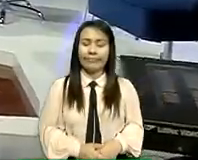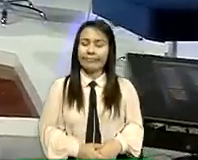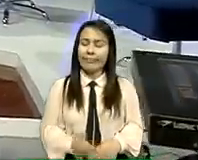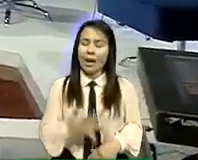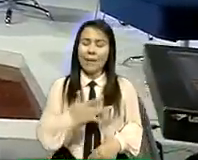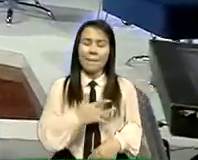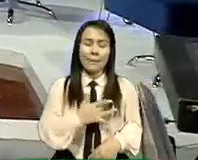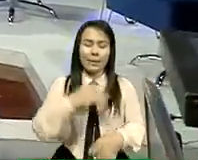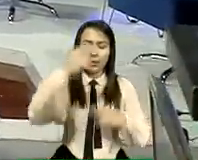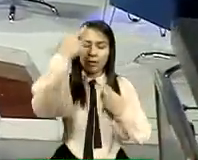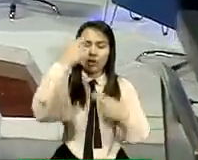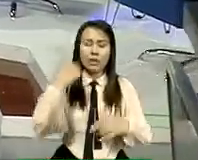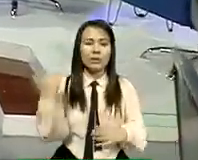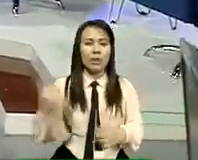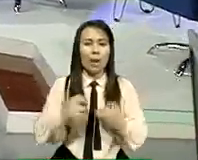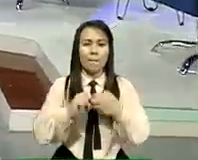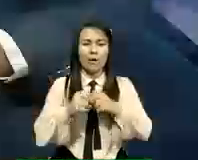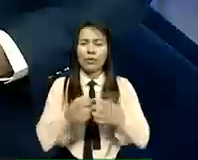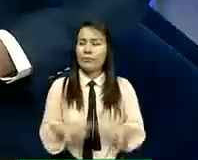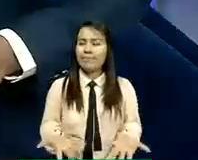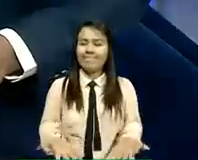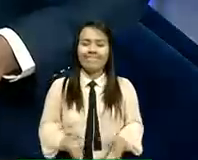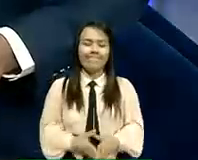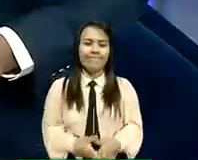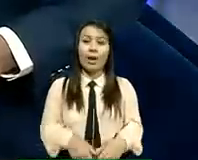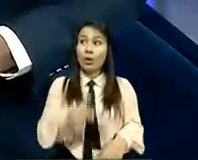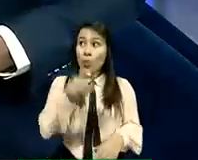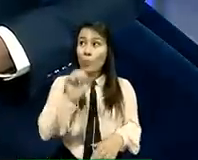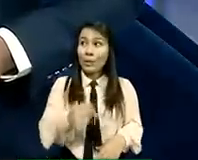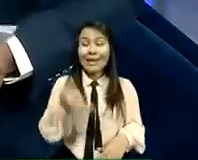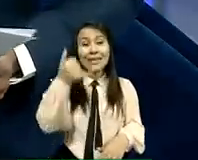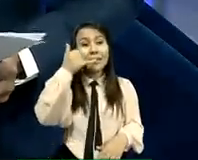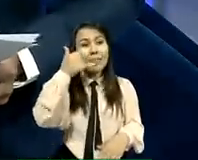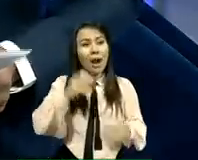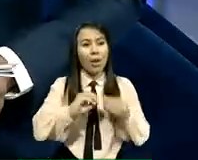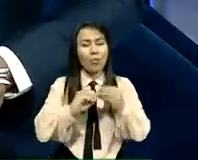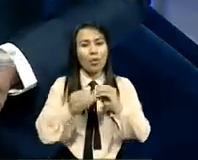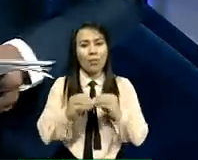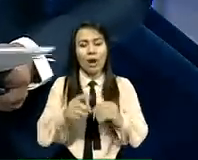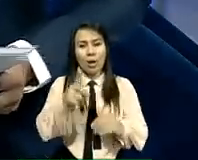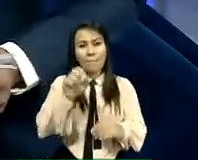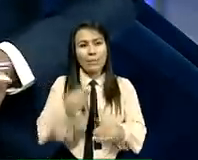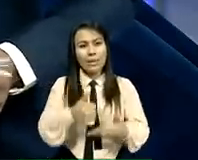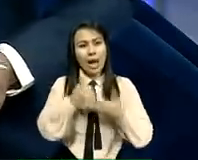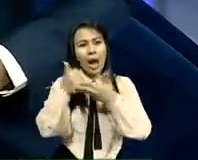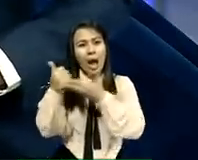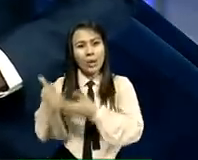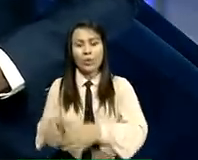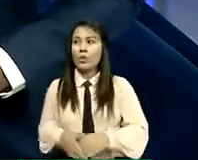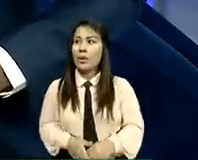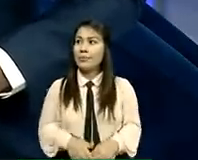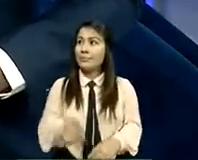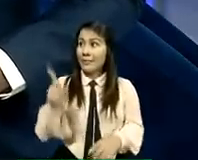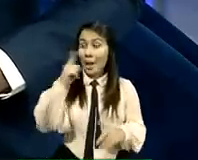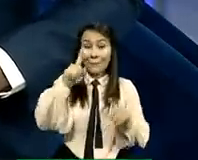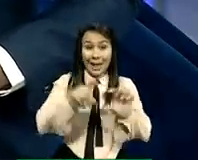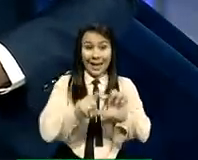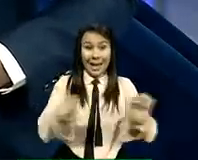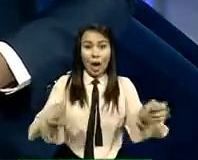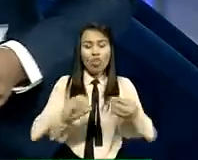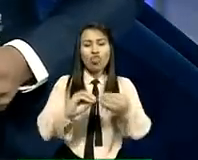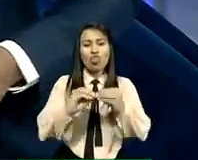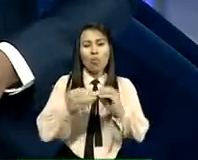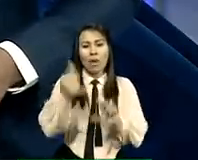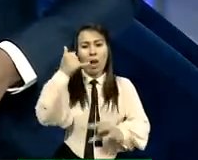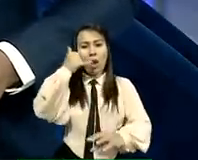Lamentable la situación y ahí estaban los números. Para cualquier ayuda que ustedes crean convenientes para esta mujer y